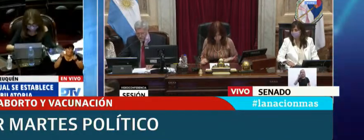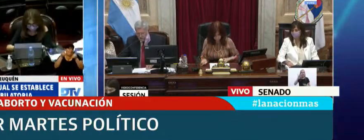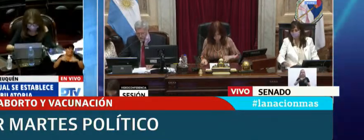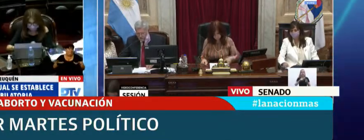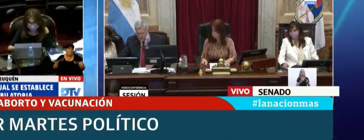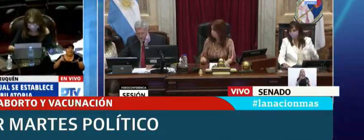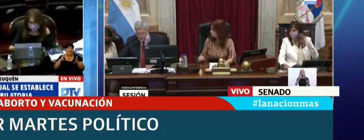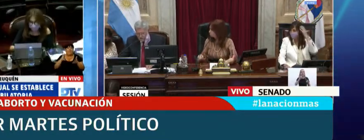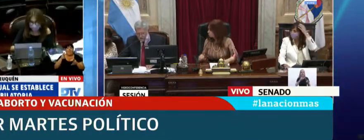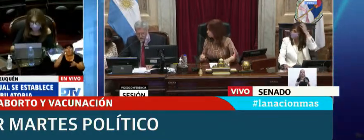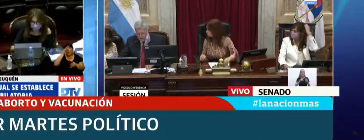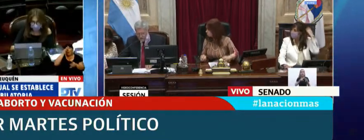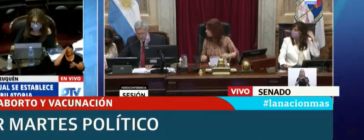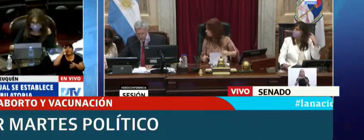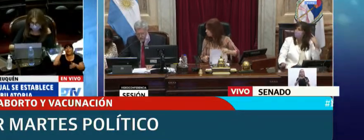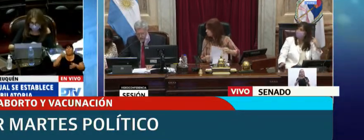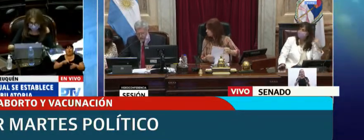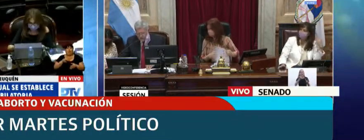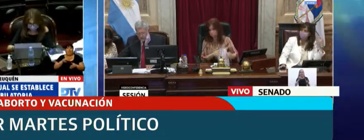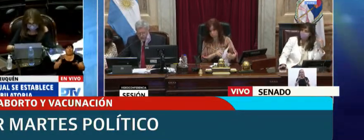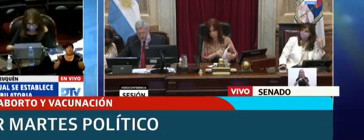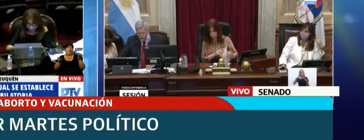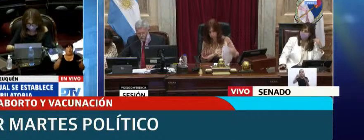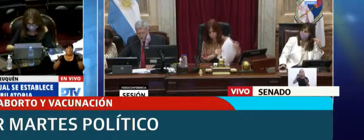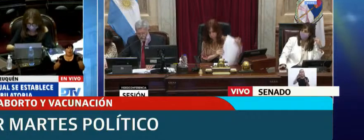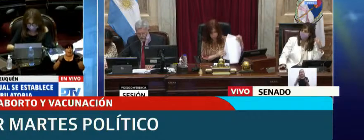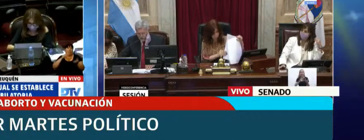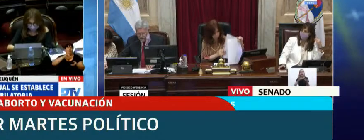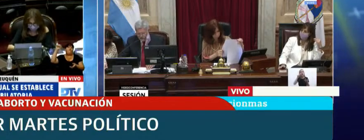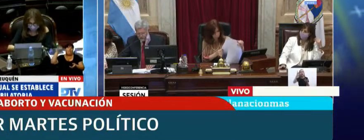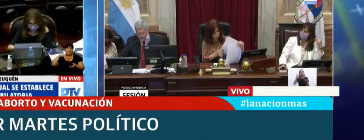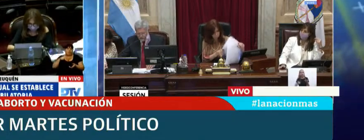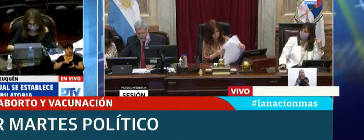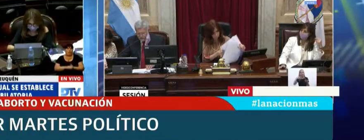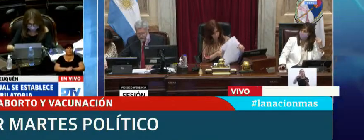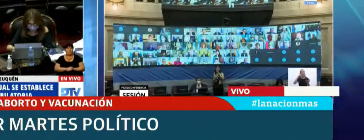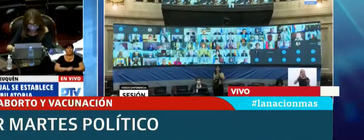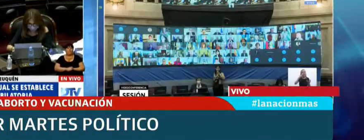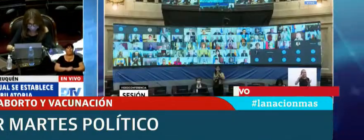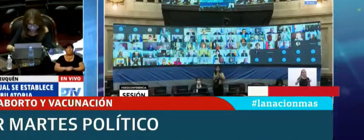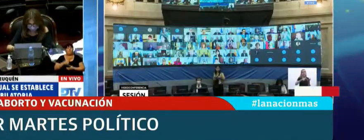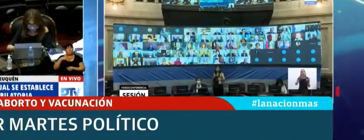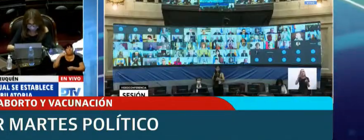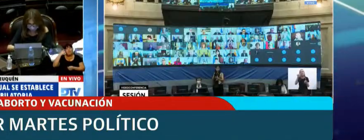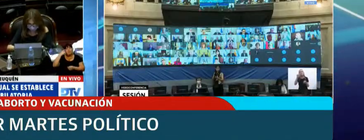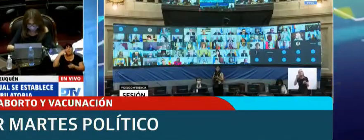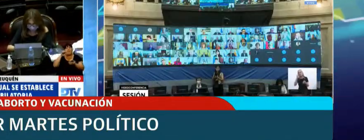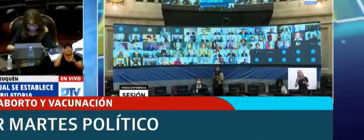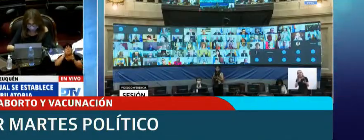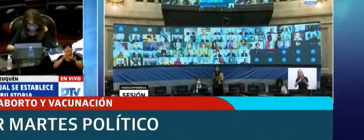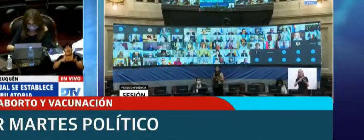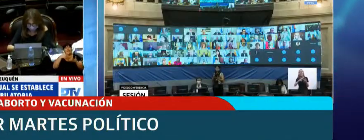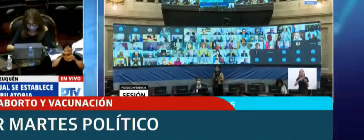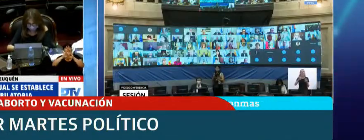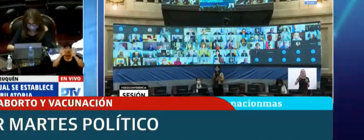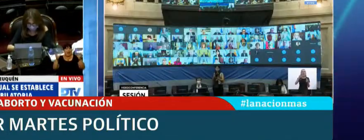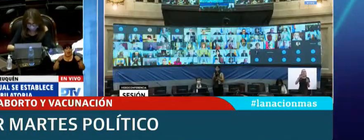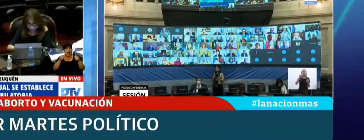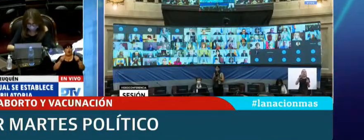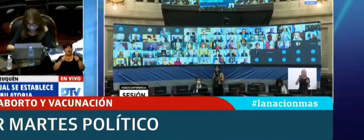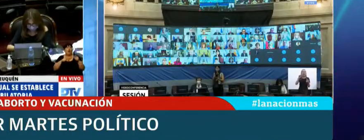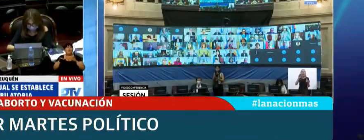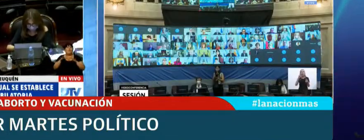bueno al gobernador de misión de gobernador y los misioneros porque al otro fernández había ido a misiones les había dicho que iba a salir eso no